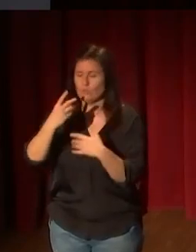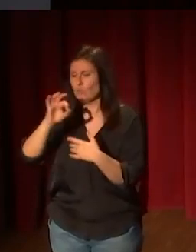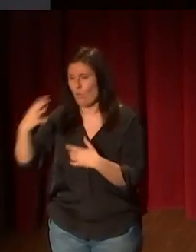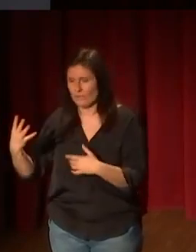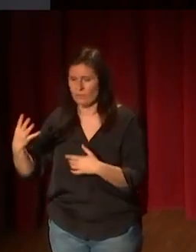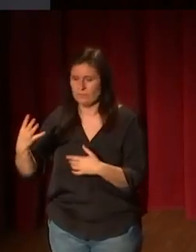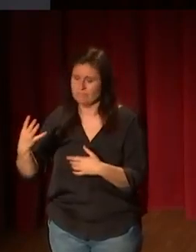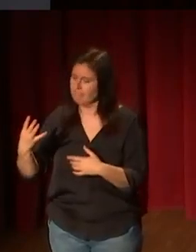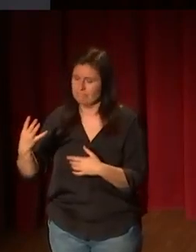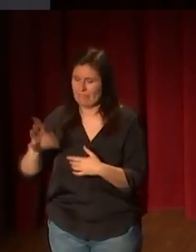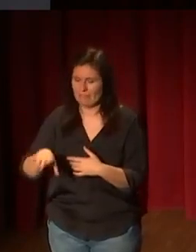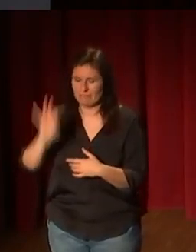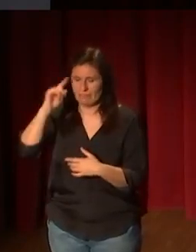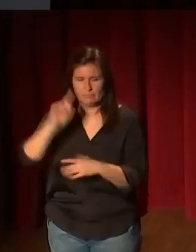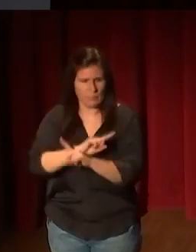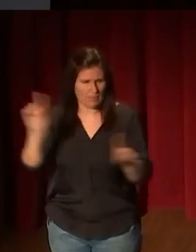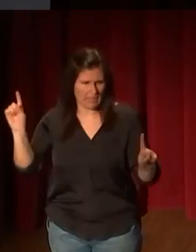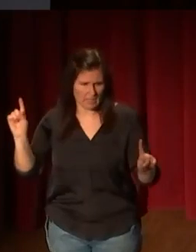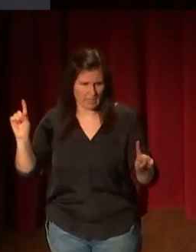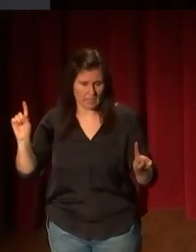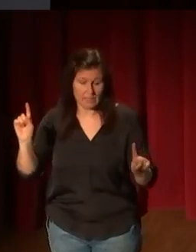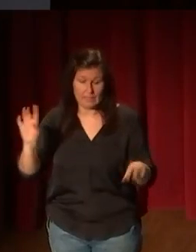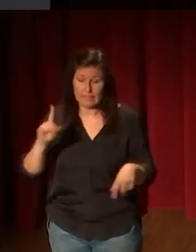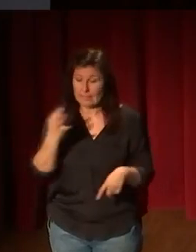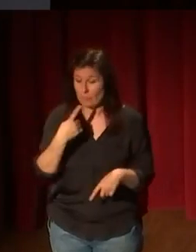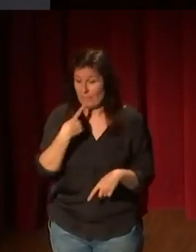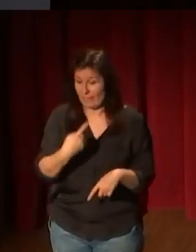prohibir los bueno hay que decir que